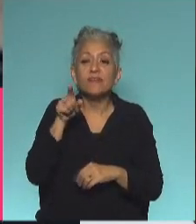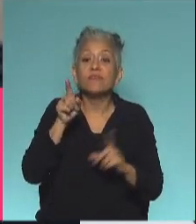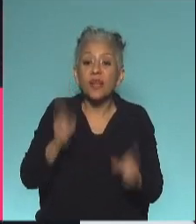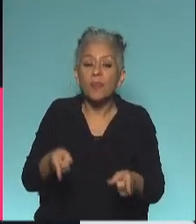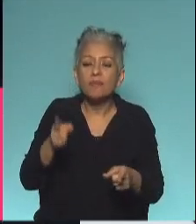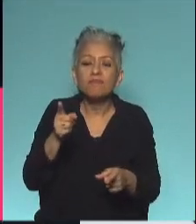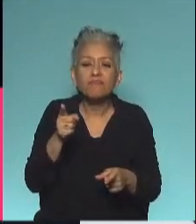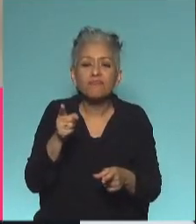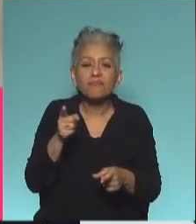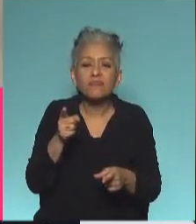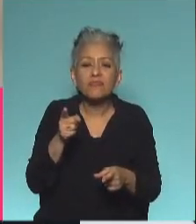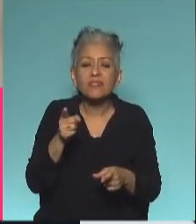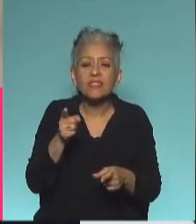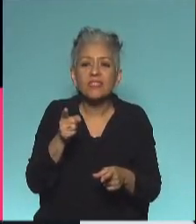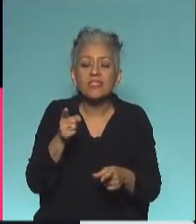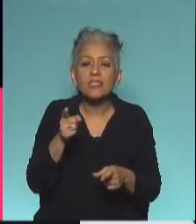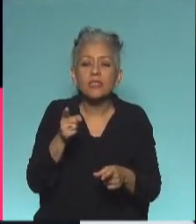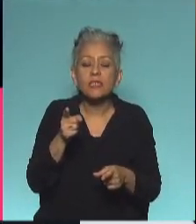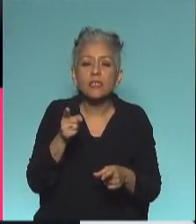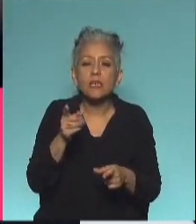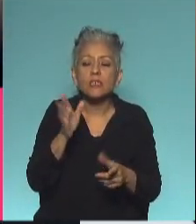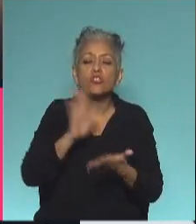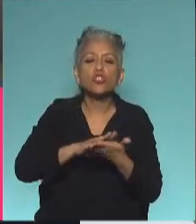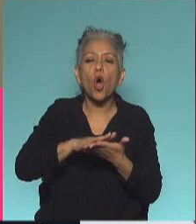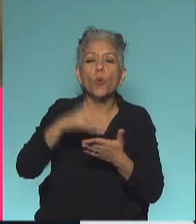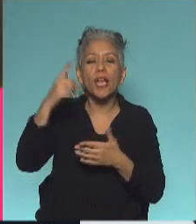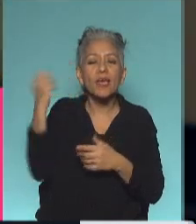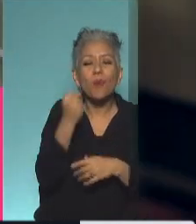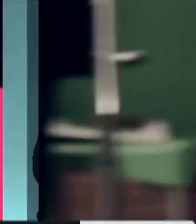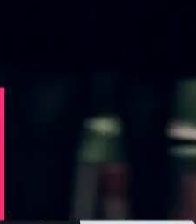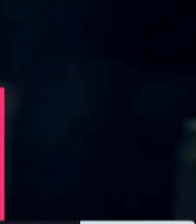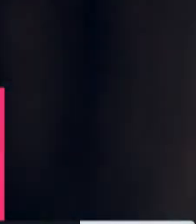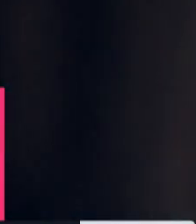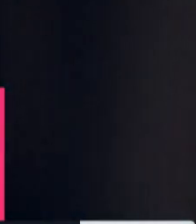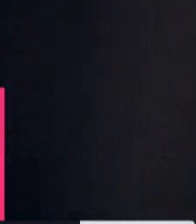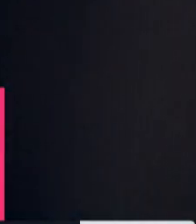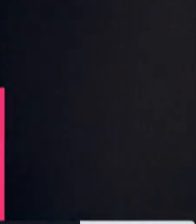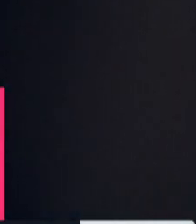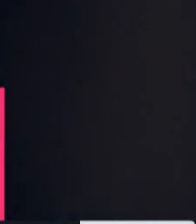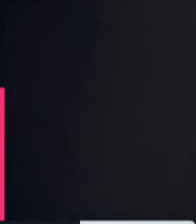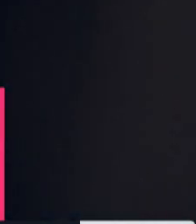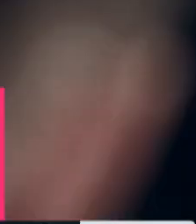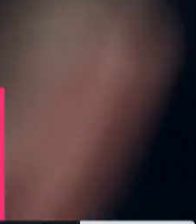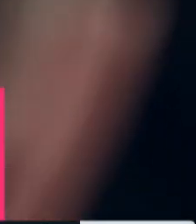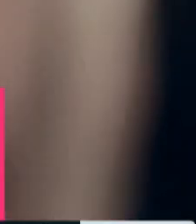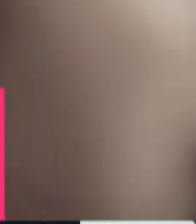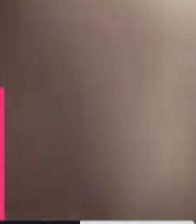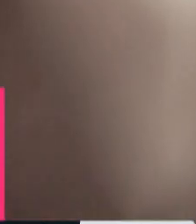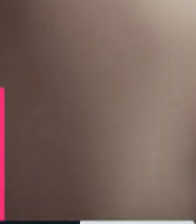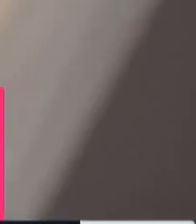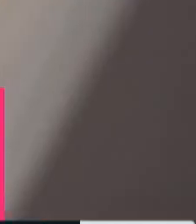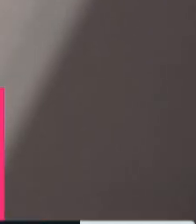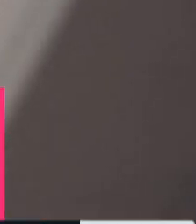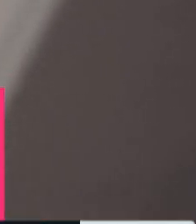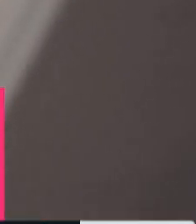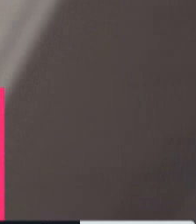eso, todo lo que tiene que ver con la imaginación, como vos bien decías, que el radioteatro te genera eso, ¿no? El hecho de que